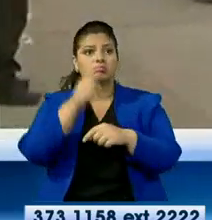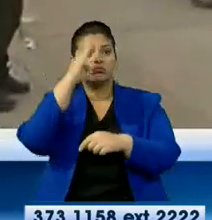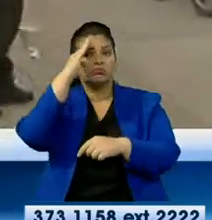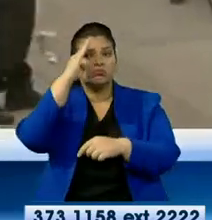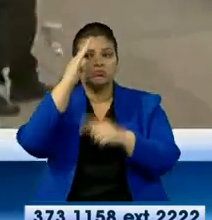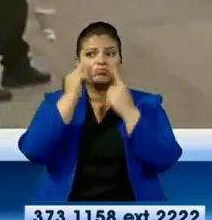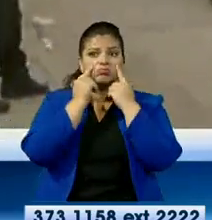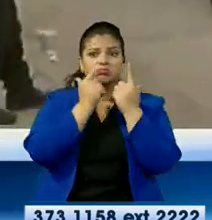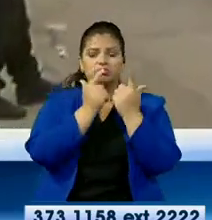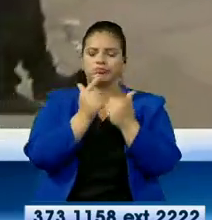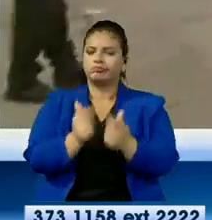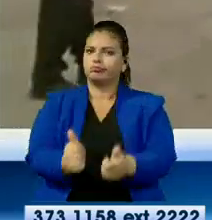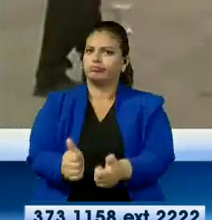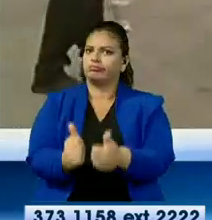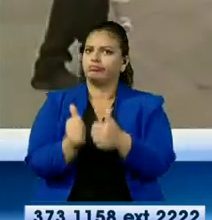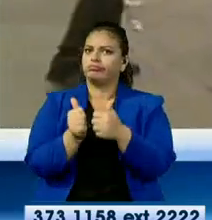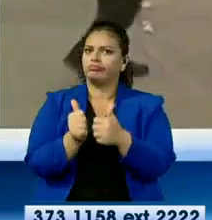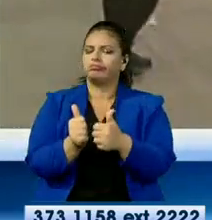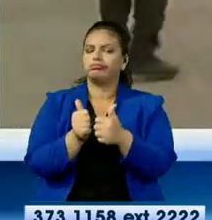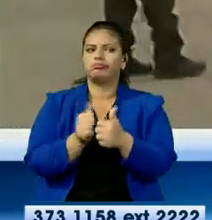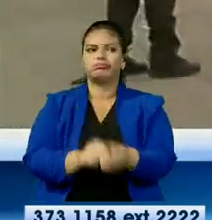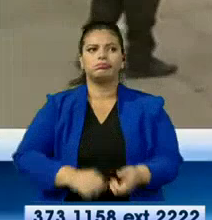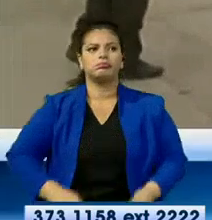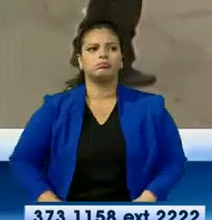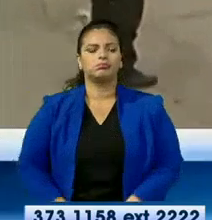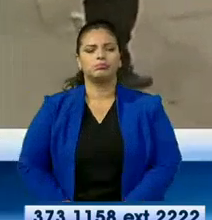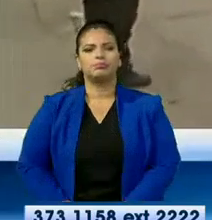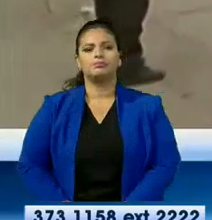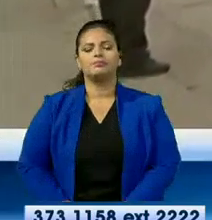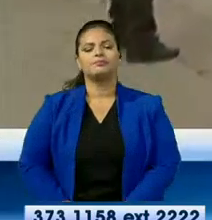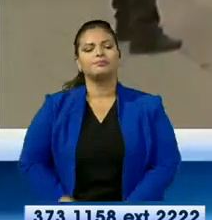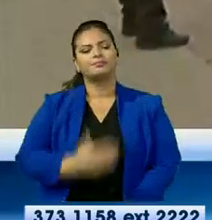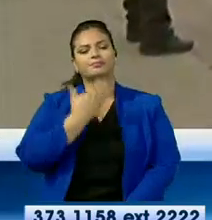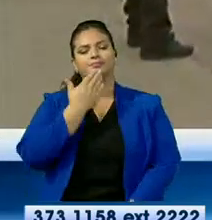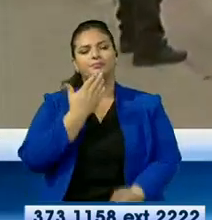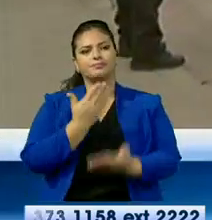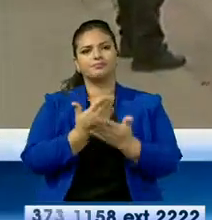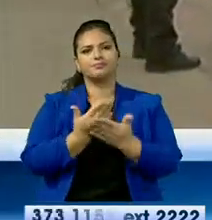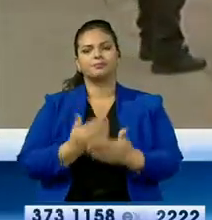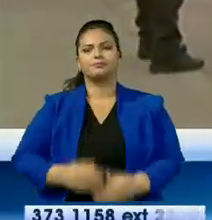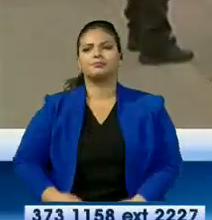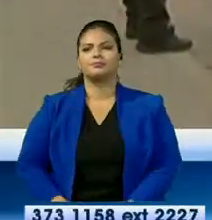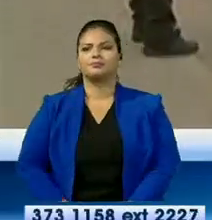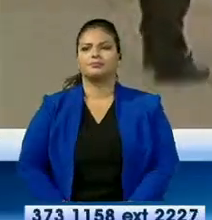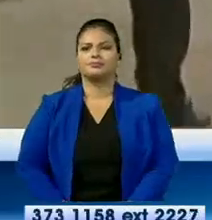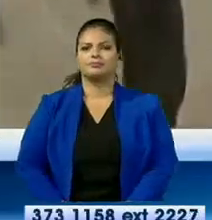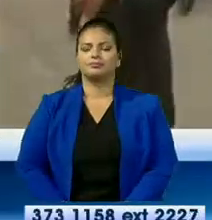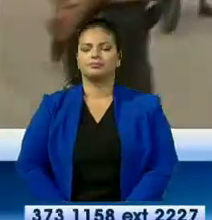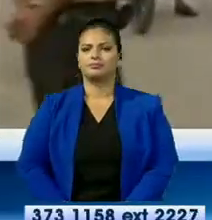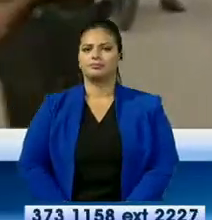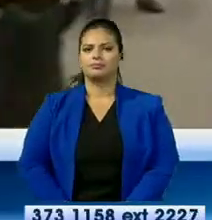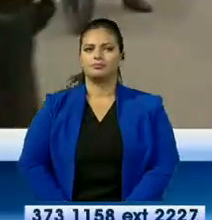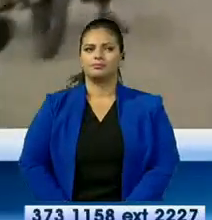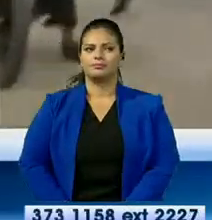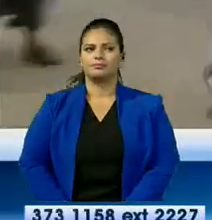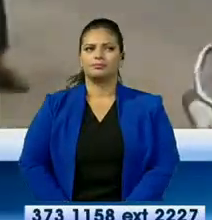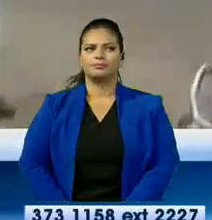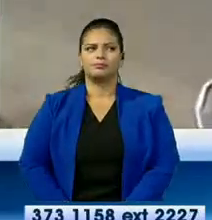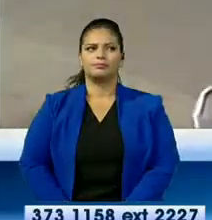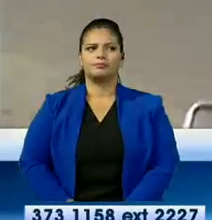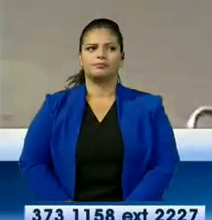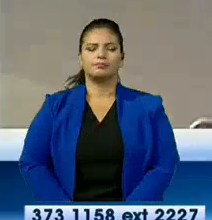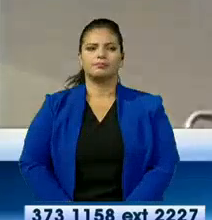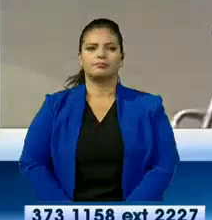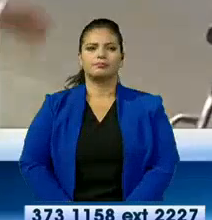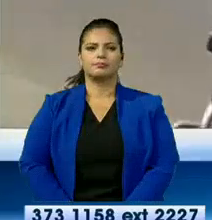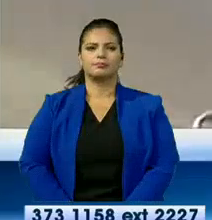opinión por parte de la ciudadanía haciendo referencia a lo que se está generando en este sector. Vamos rápidamente nosotros a